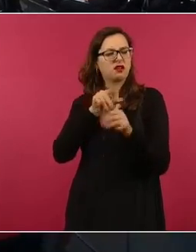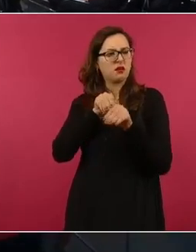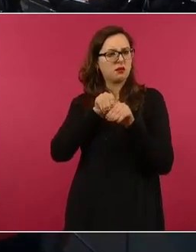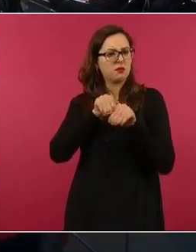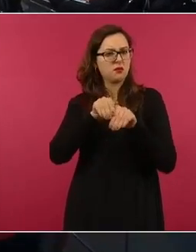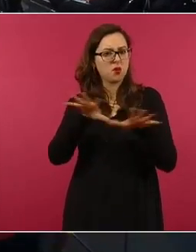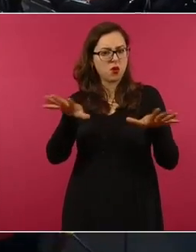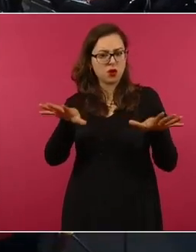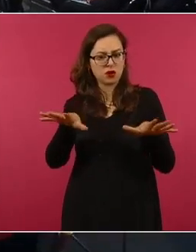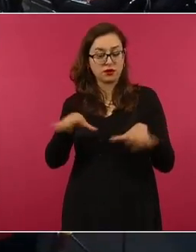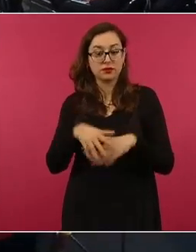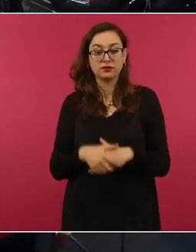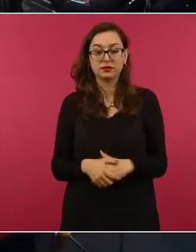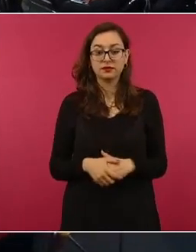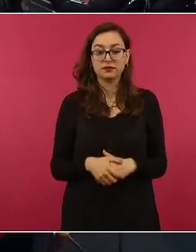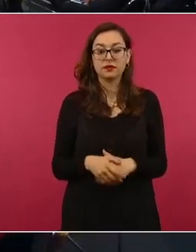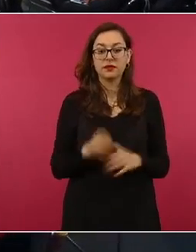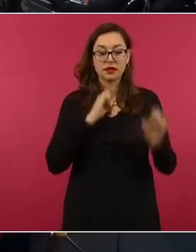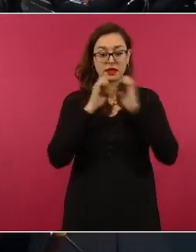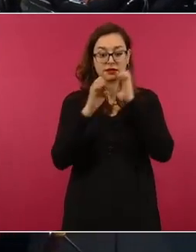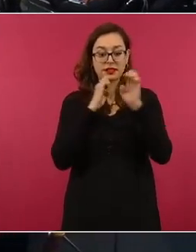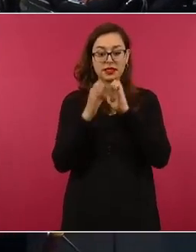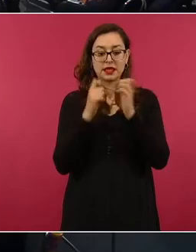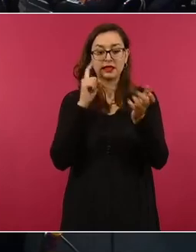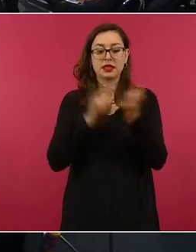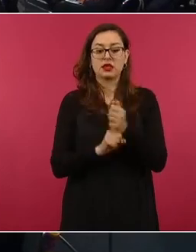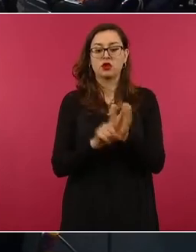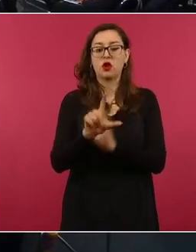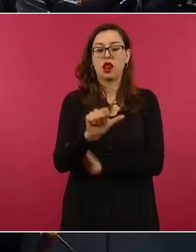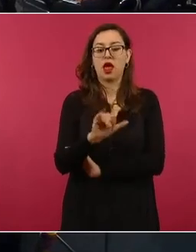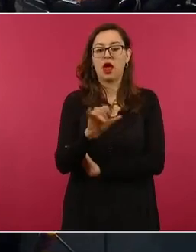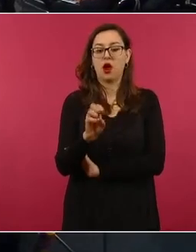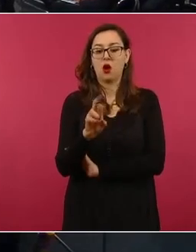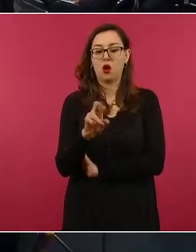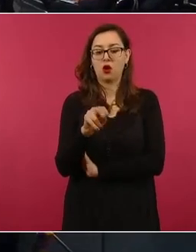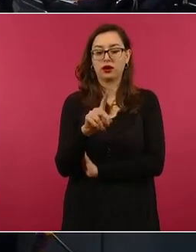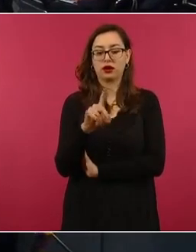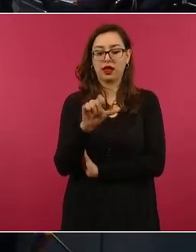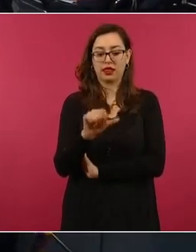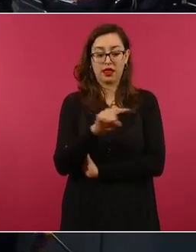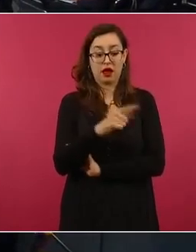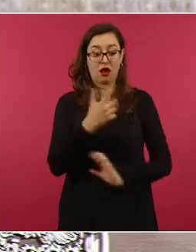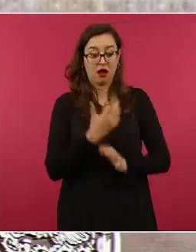entrevista sale en Jornada, y él dice